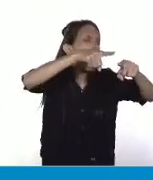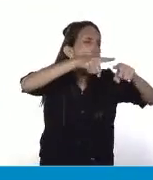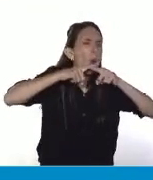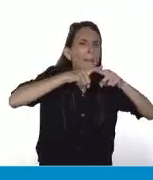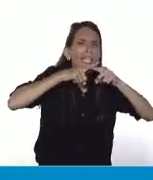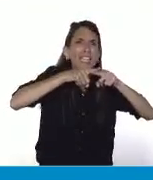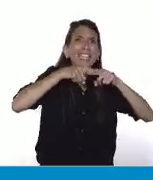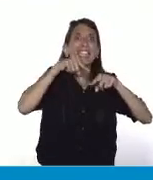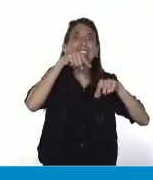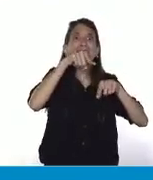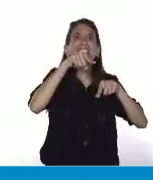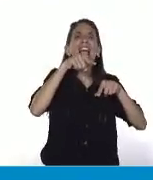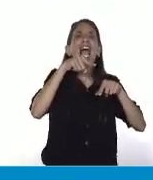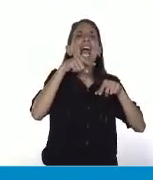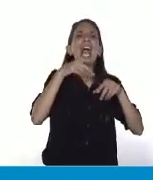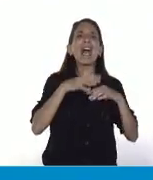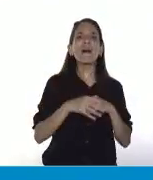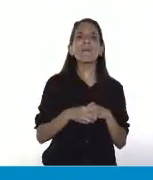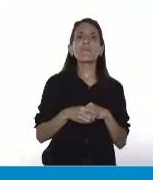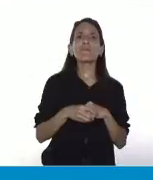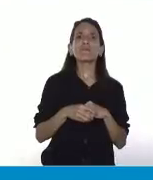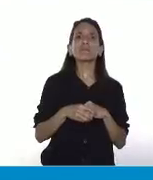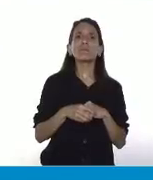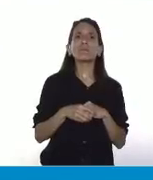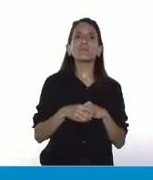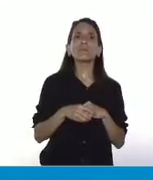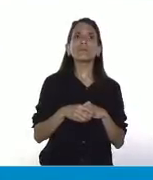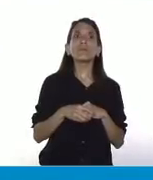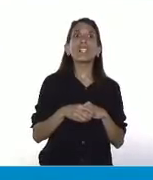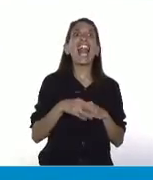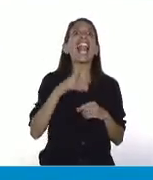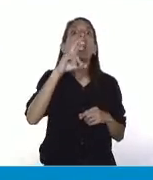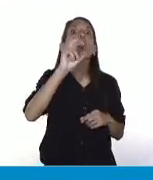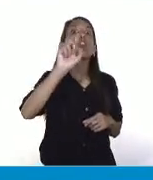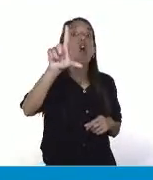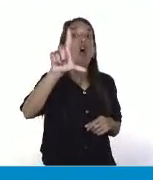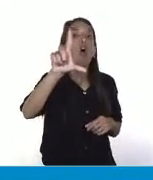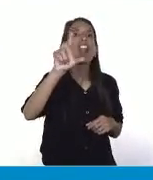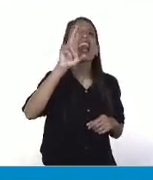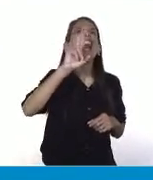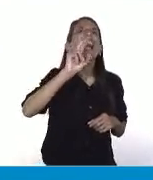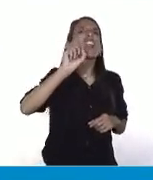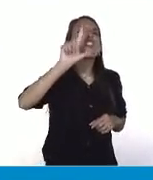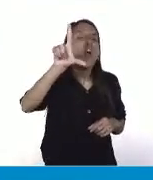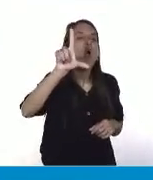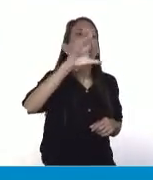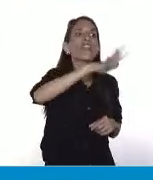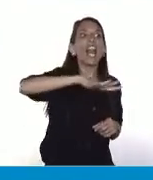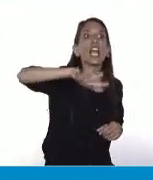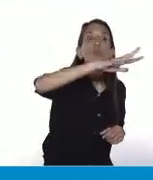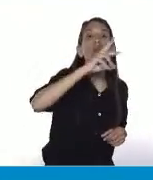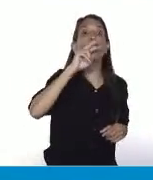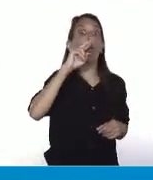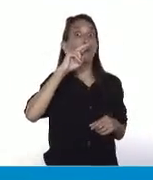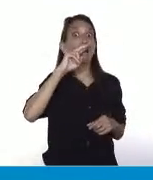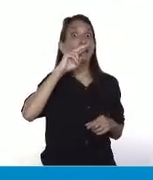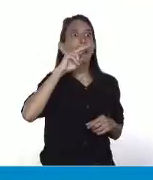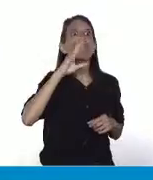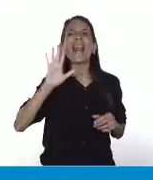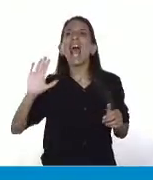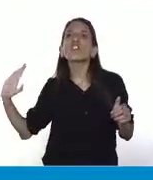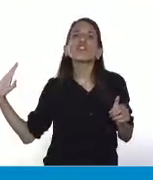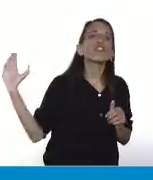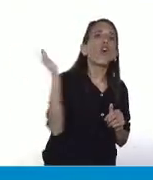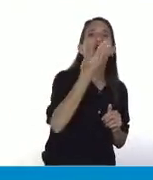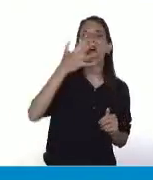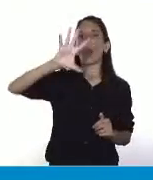esta discusión tiene que ver con el rol que la ciudad de La Plata tiene para con toda la provincia.